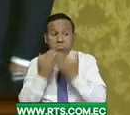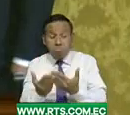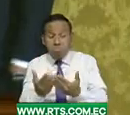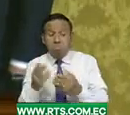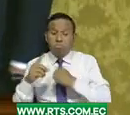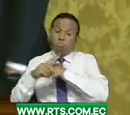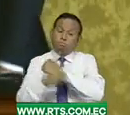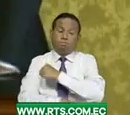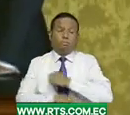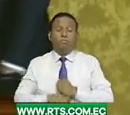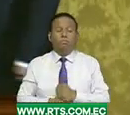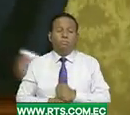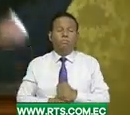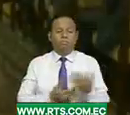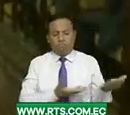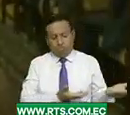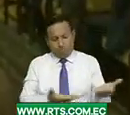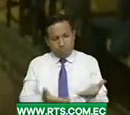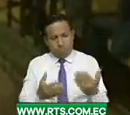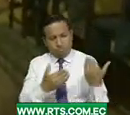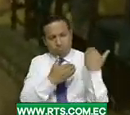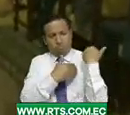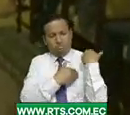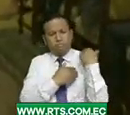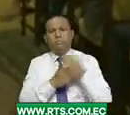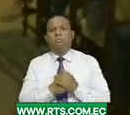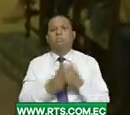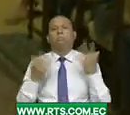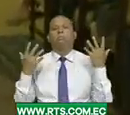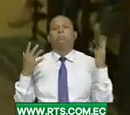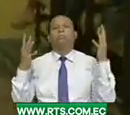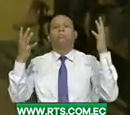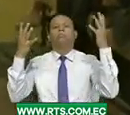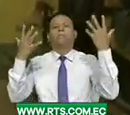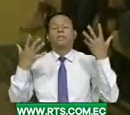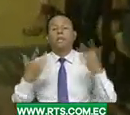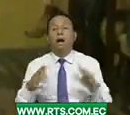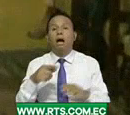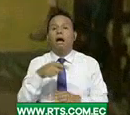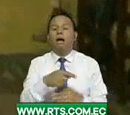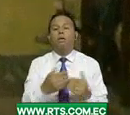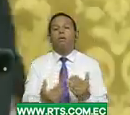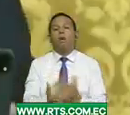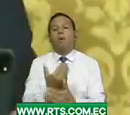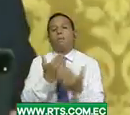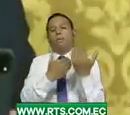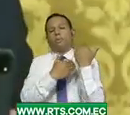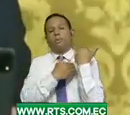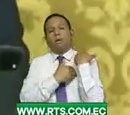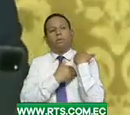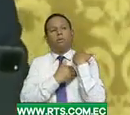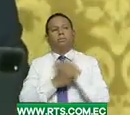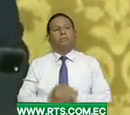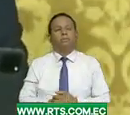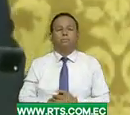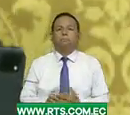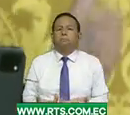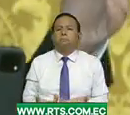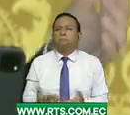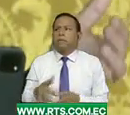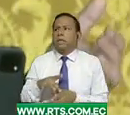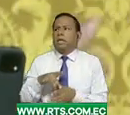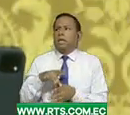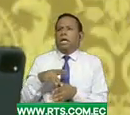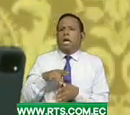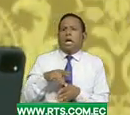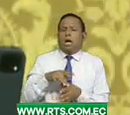posesionado. Seguido de los aplausos, quedó en firme la responsabilidad asumida. El riesgo vale la pena. Los análisis no nos